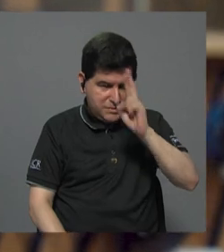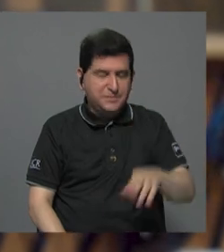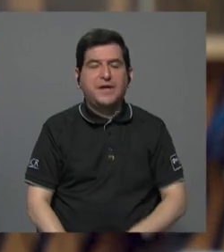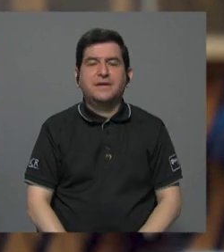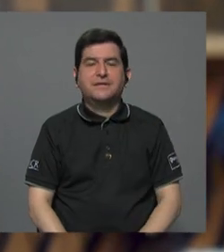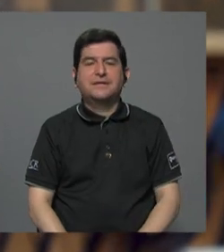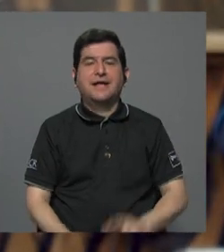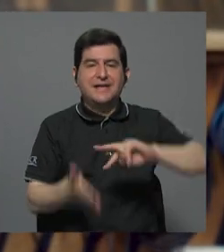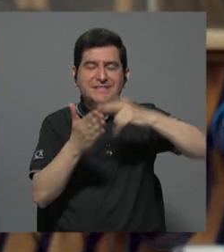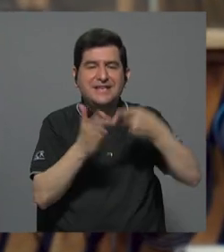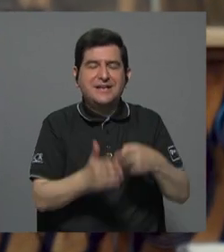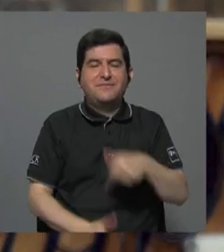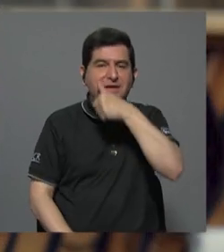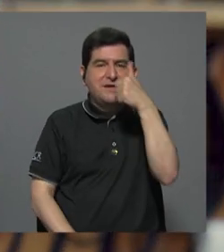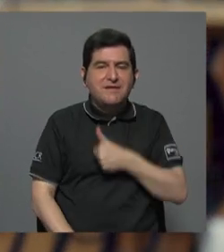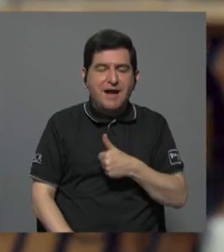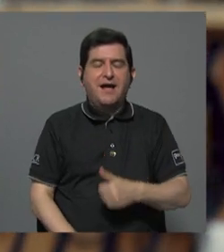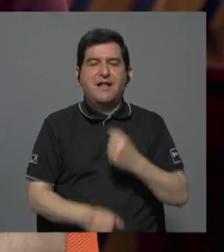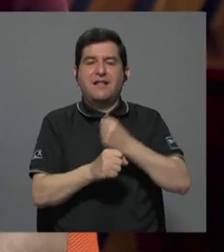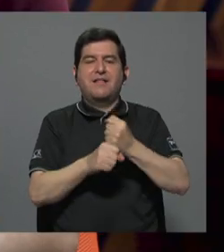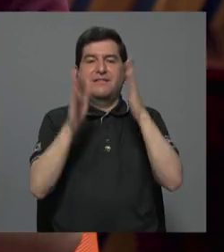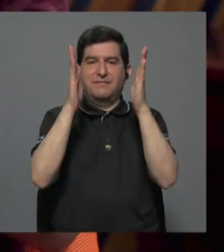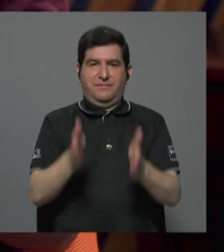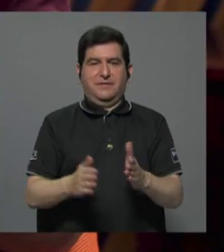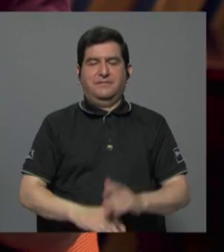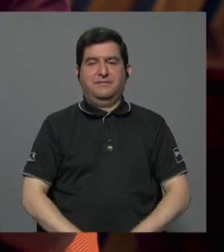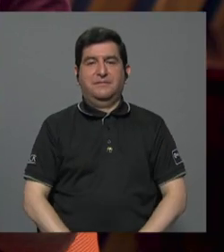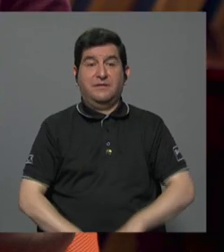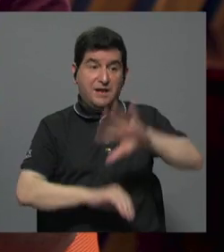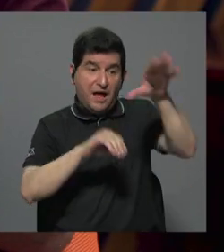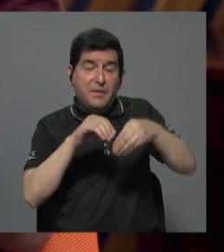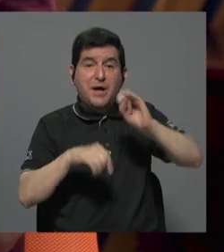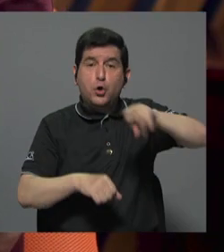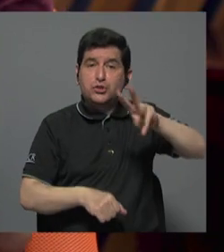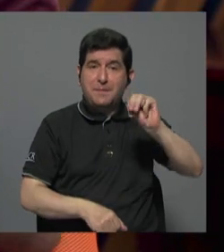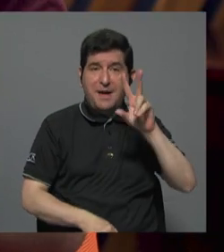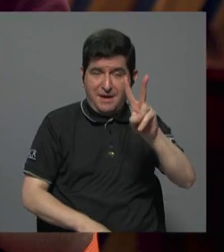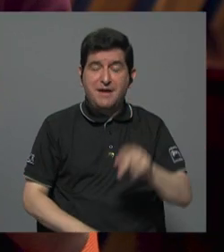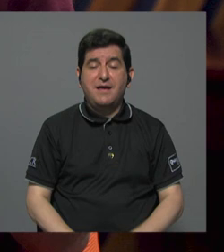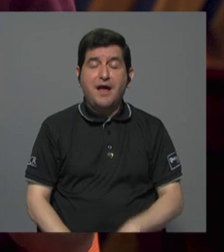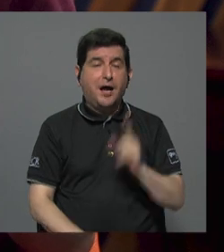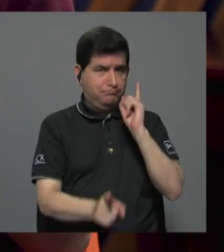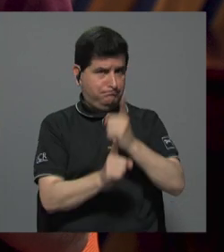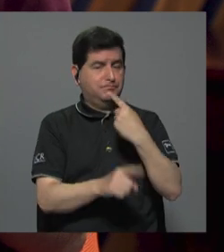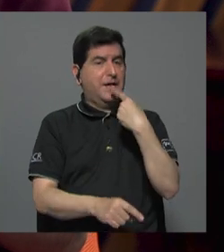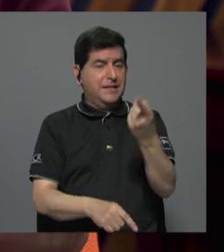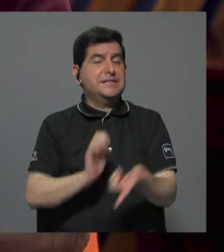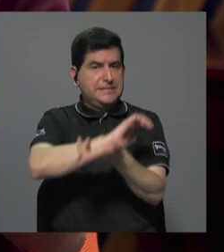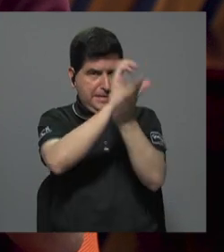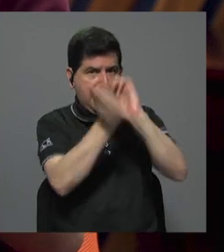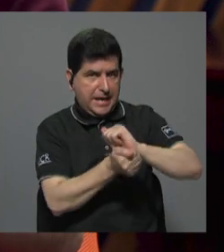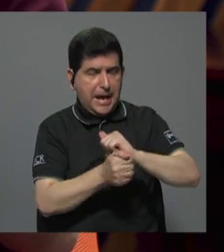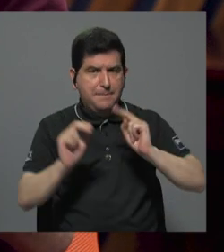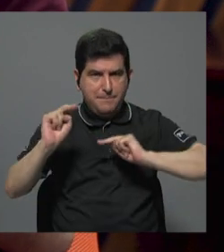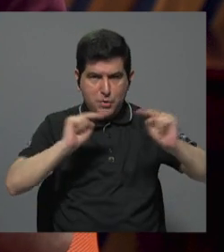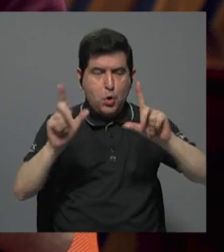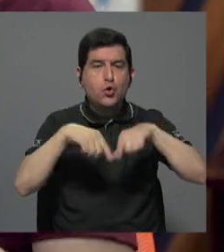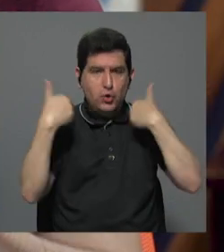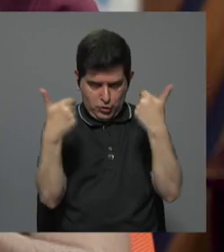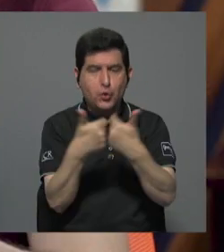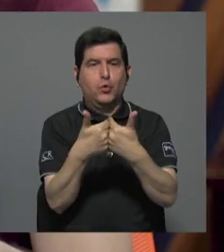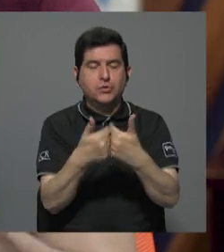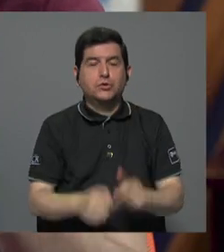supone un sacrificio para el trabajador además villalta acertó al mencionar el cambio en las negociaciones colectivas